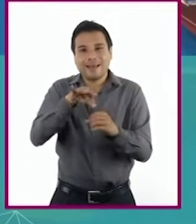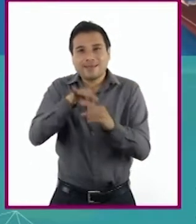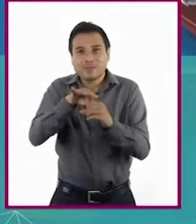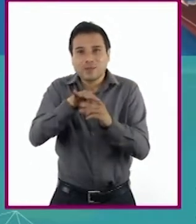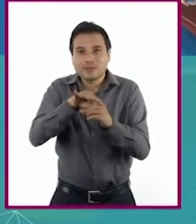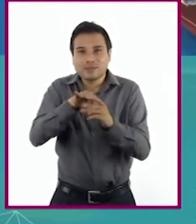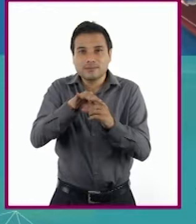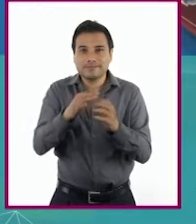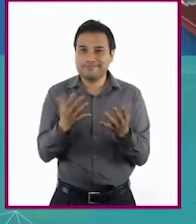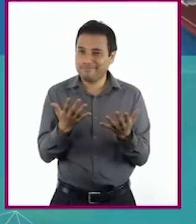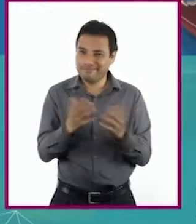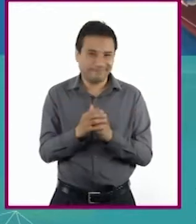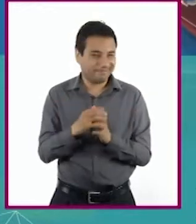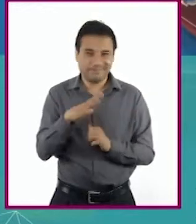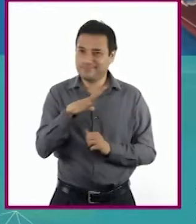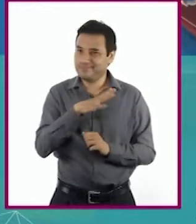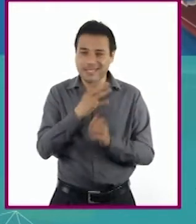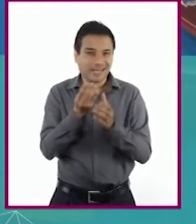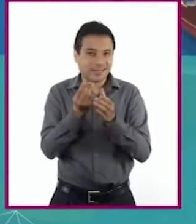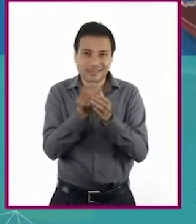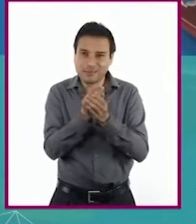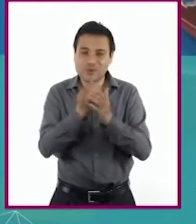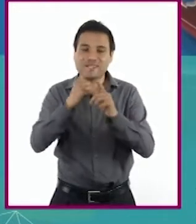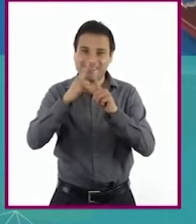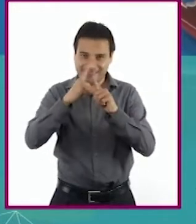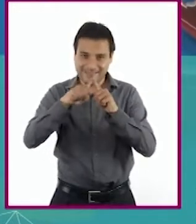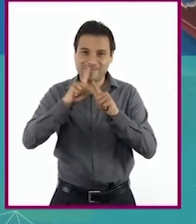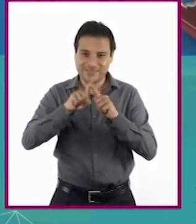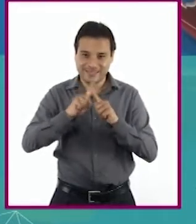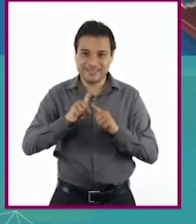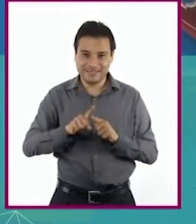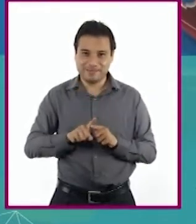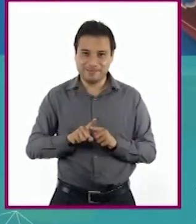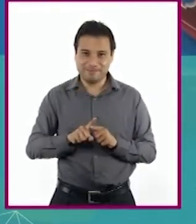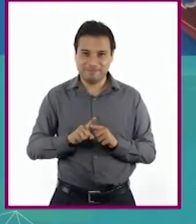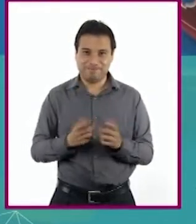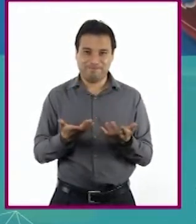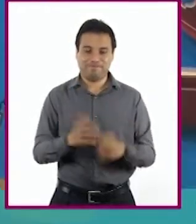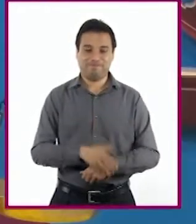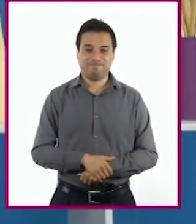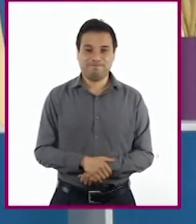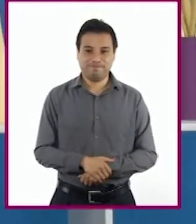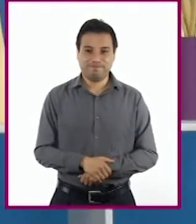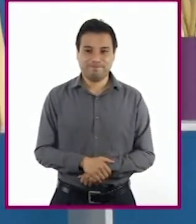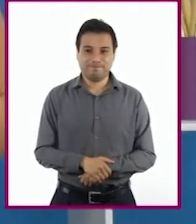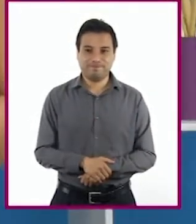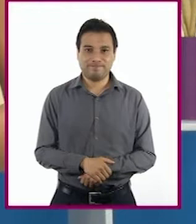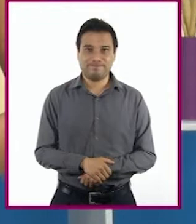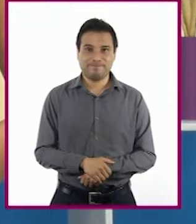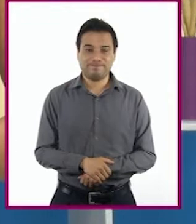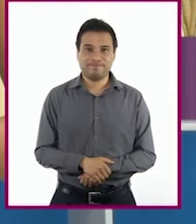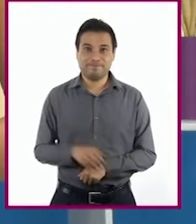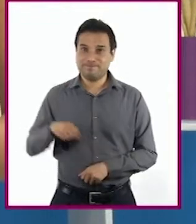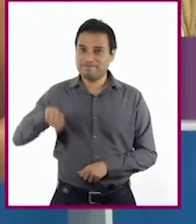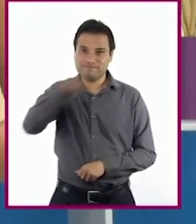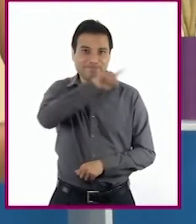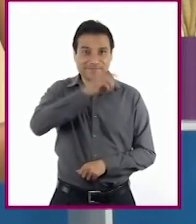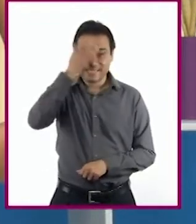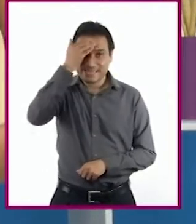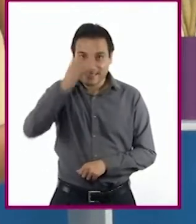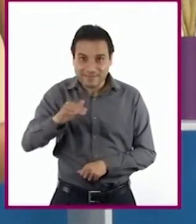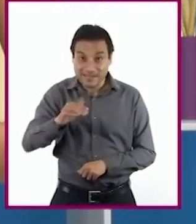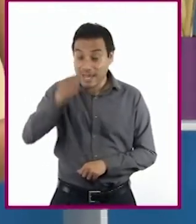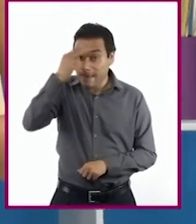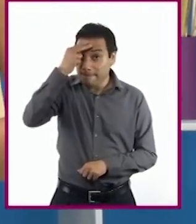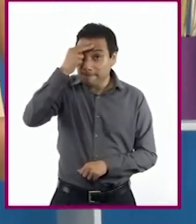debemos saber que hay muchas otras cosas que sostienen a esta forma de organización social. Como ustedes saben, México es